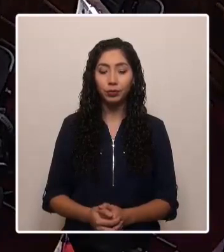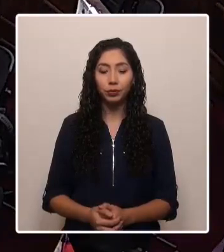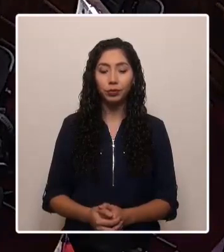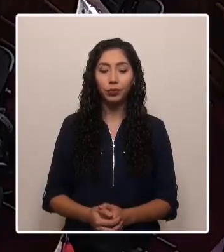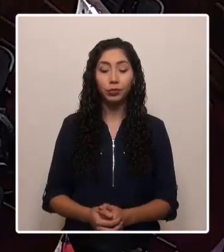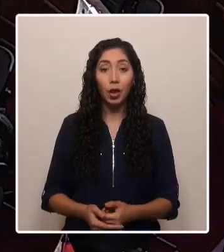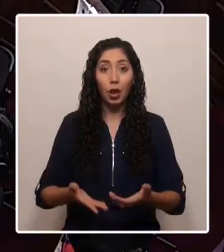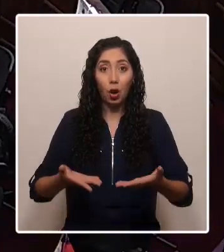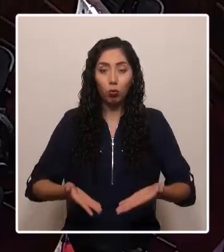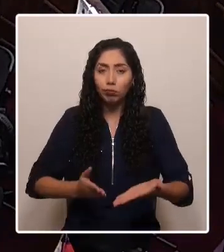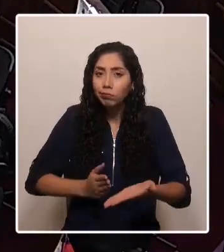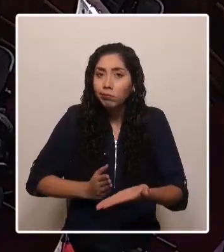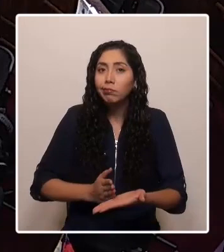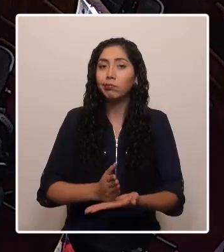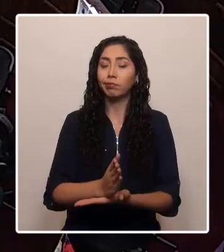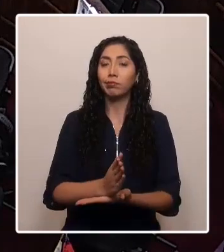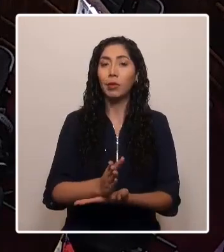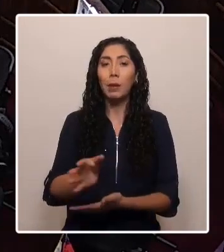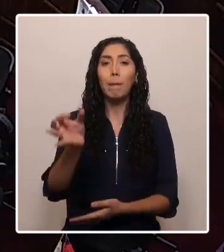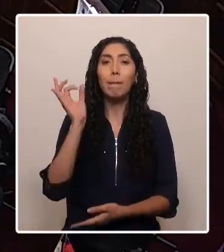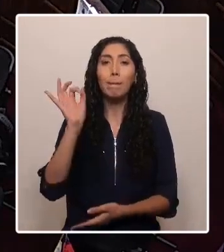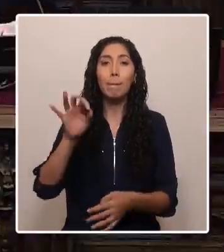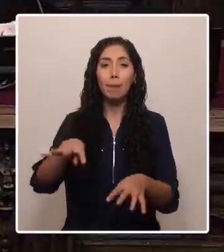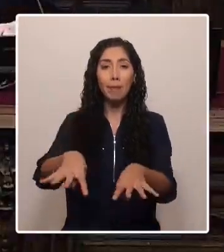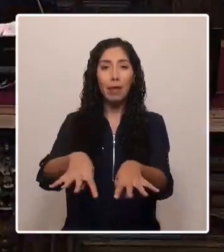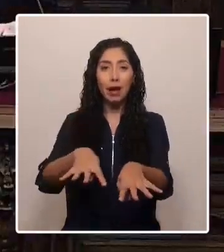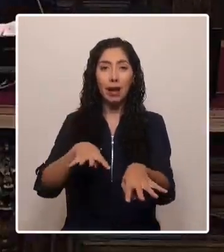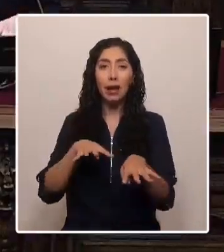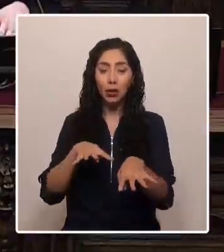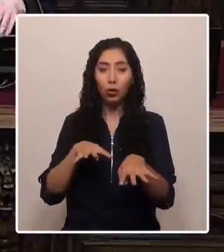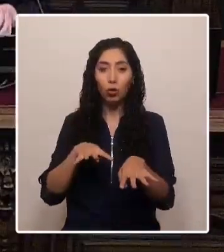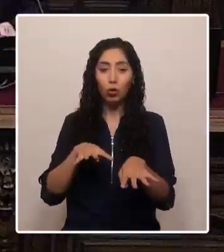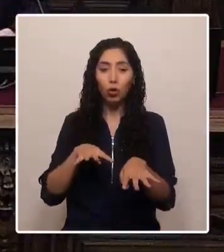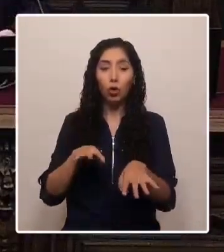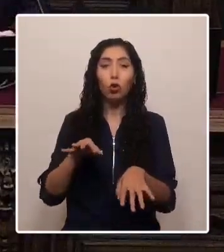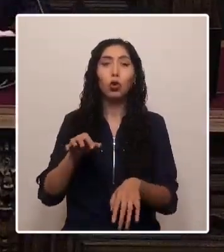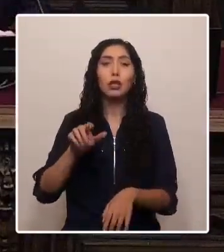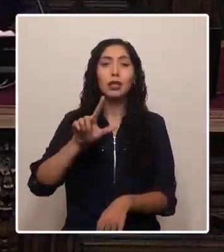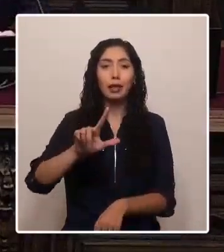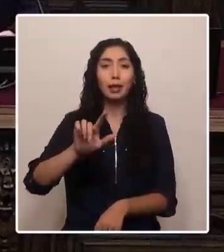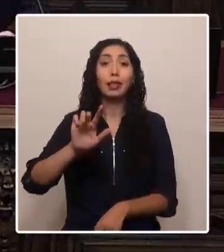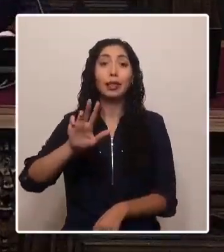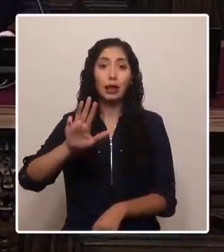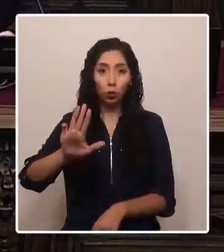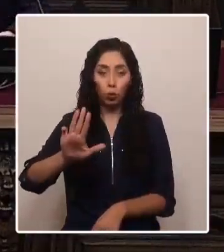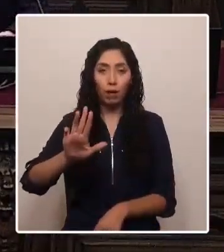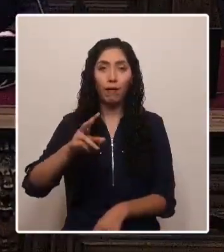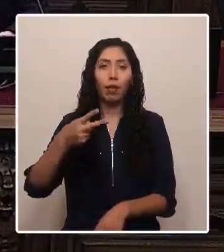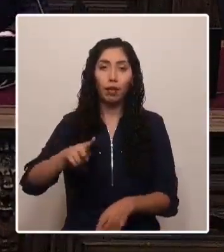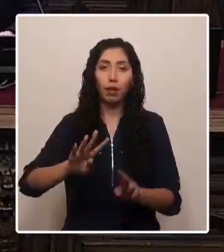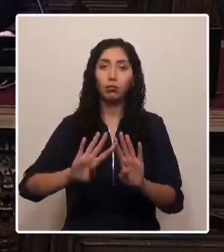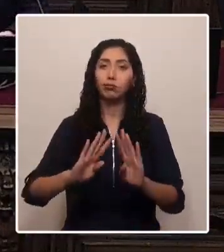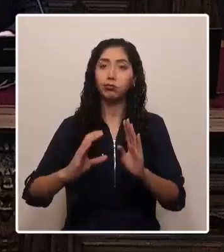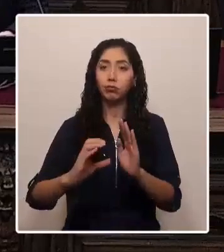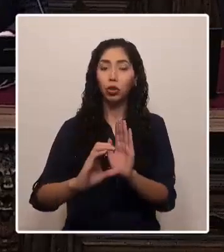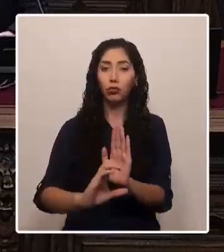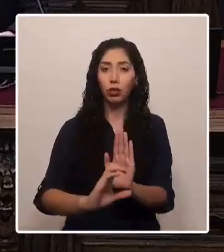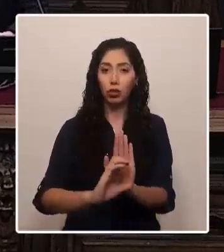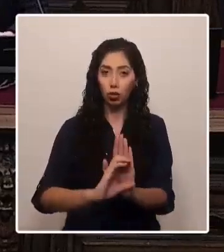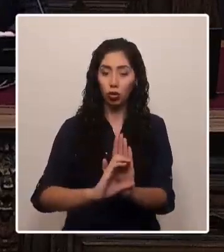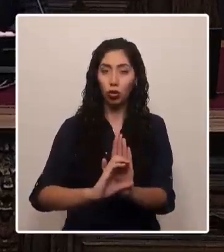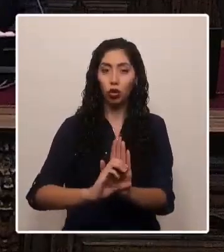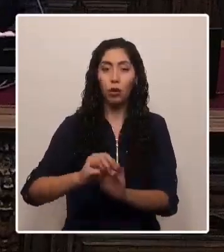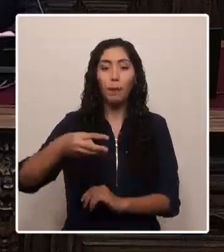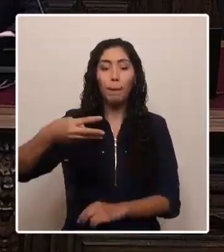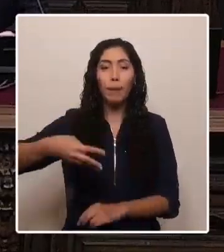Damos por iniciado el pleno de la sesión 79 de la Convención Constitucional del martes